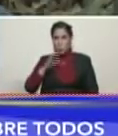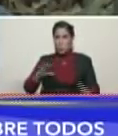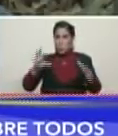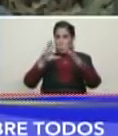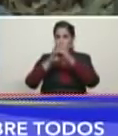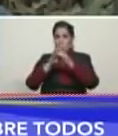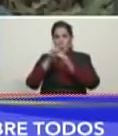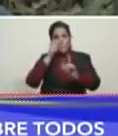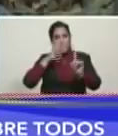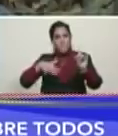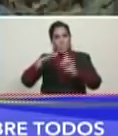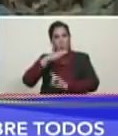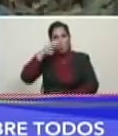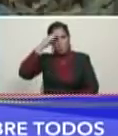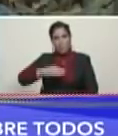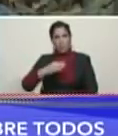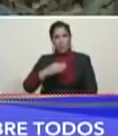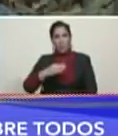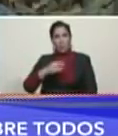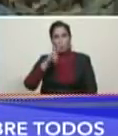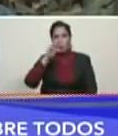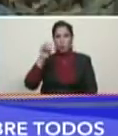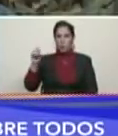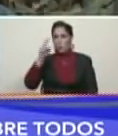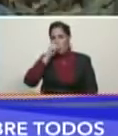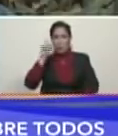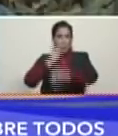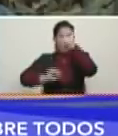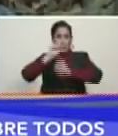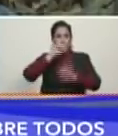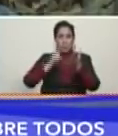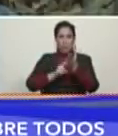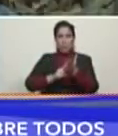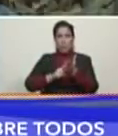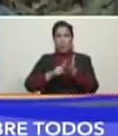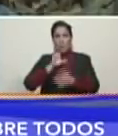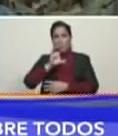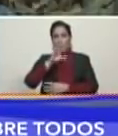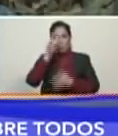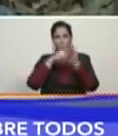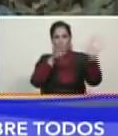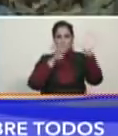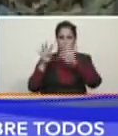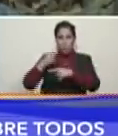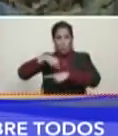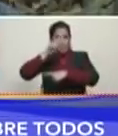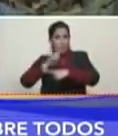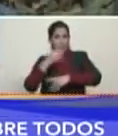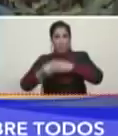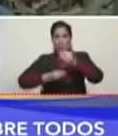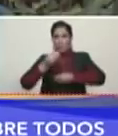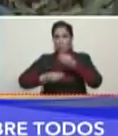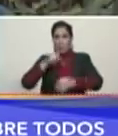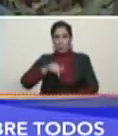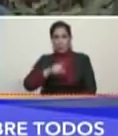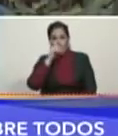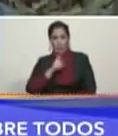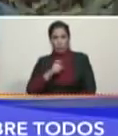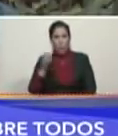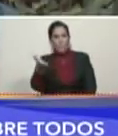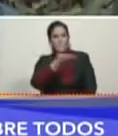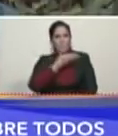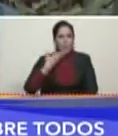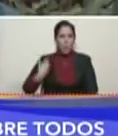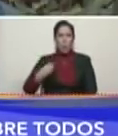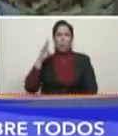bicentenario de Angostura para la defensa integral de la nación 2019, que es la primera que vamos a hacer este año, sea la mejor